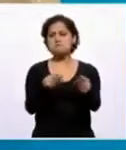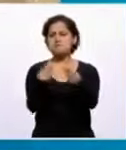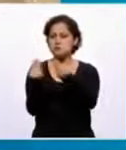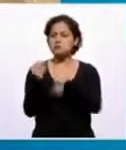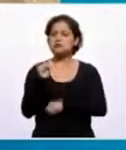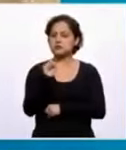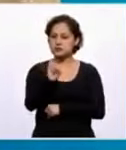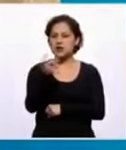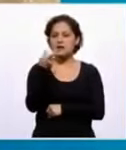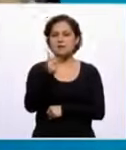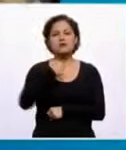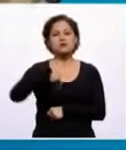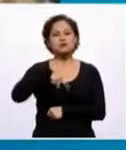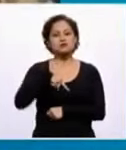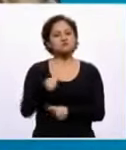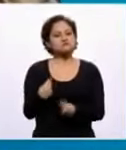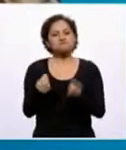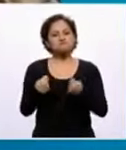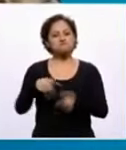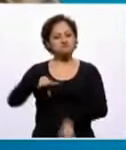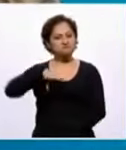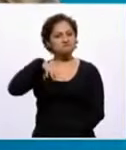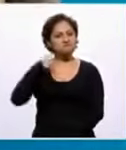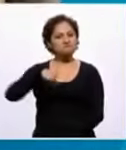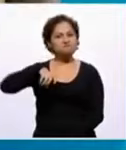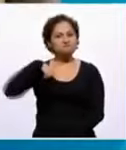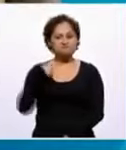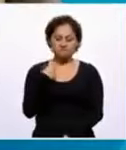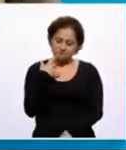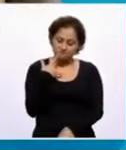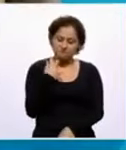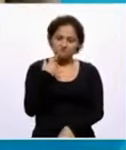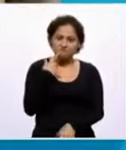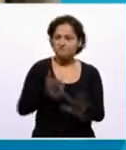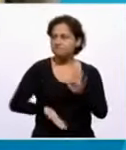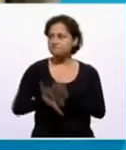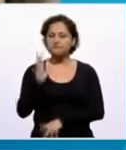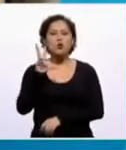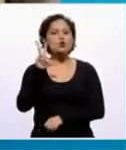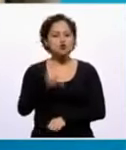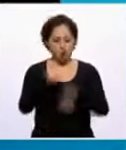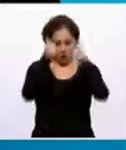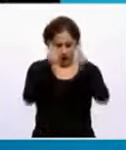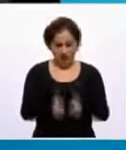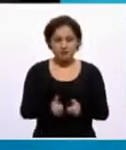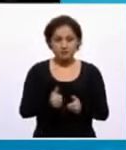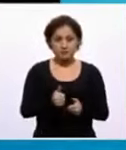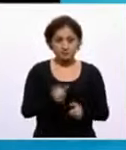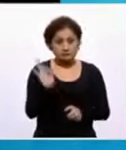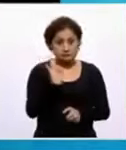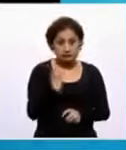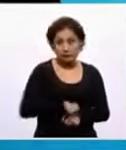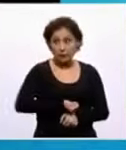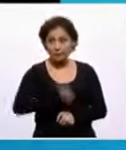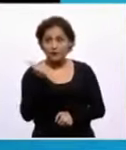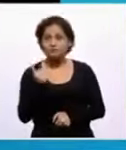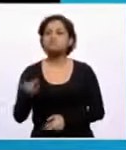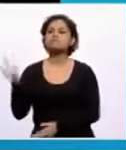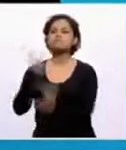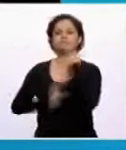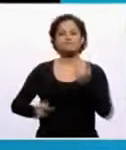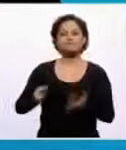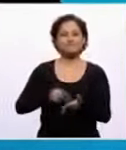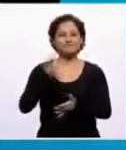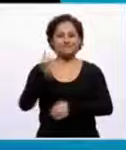pero nunca nos rendimos. Pues aquí estamos y no nos vamos. Y como dicen, y si nos echan, nos regresamos. Ellos